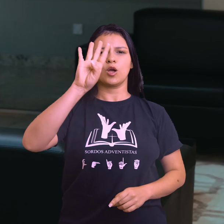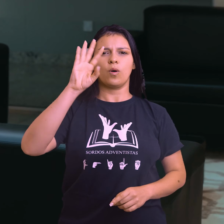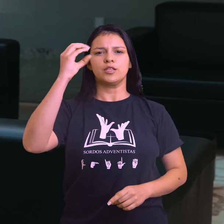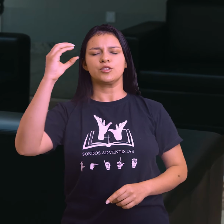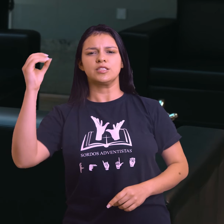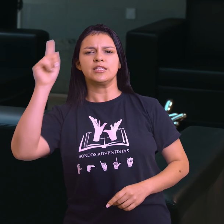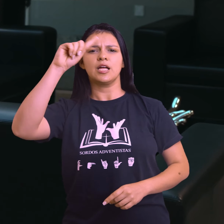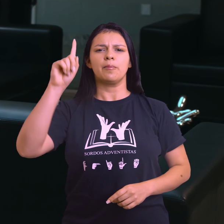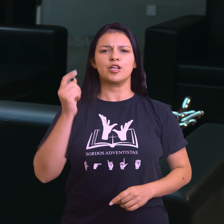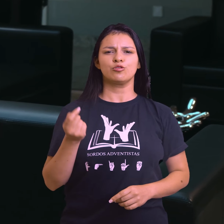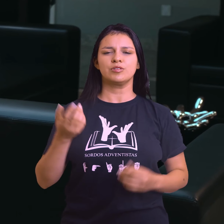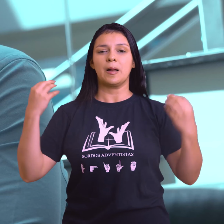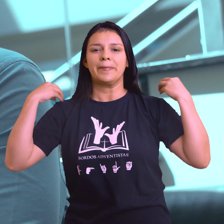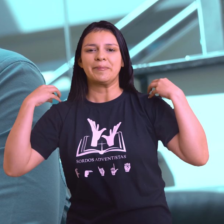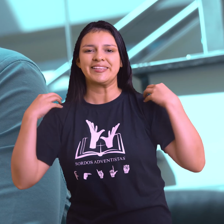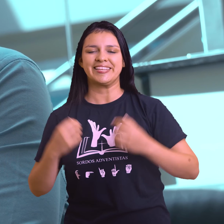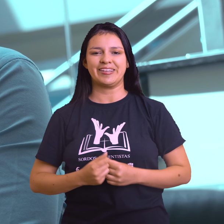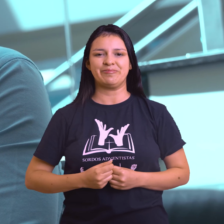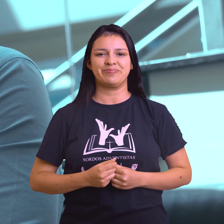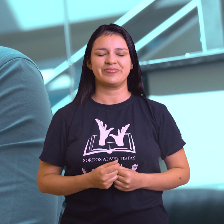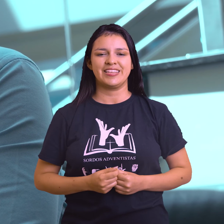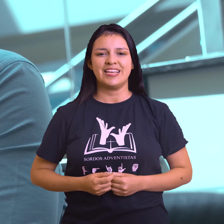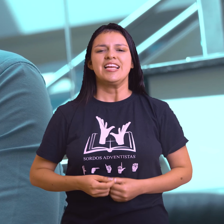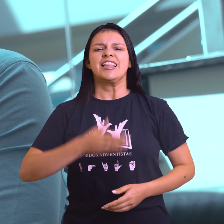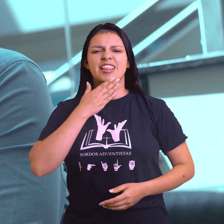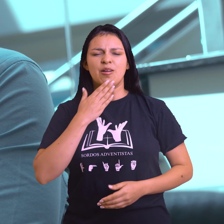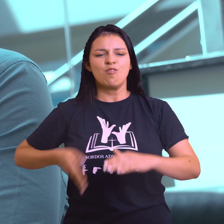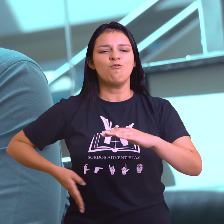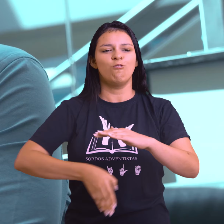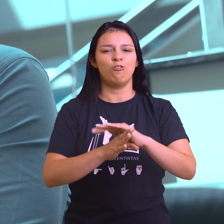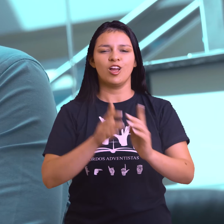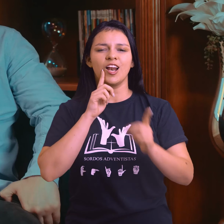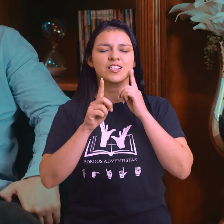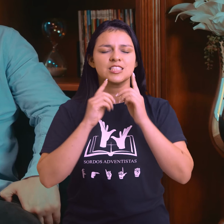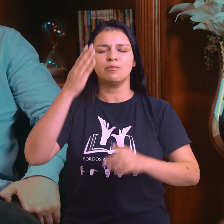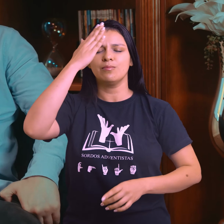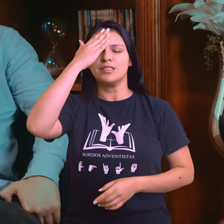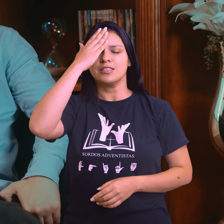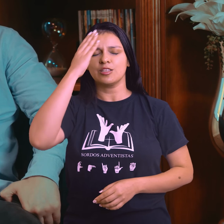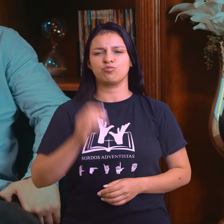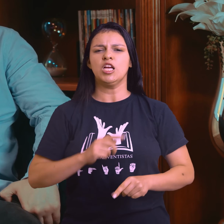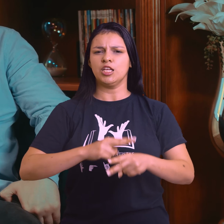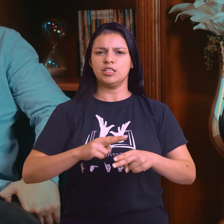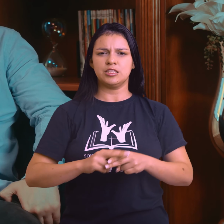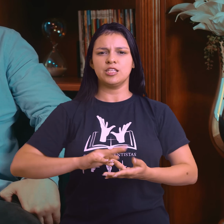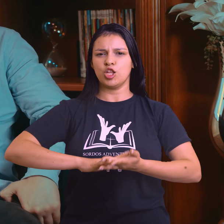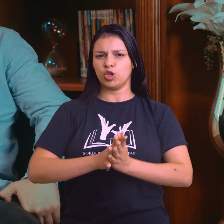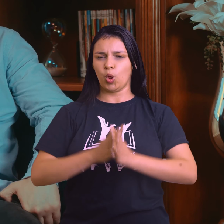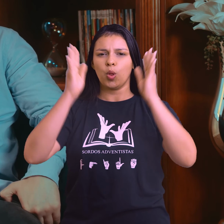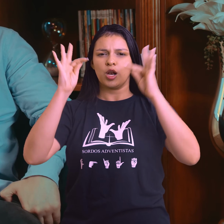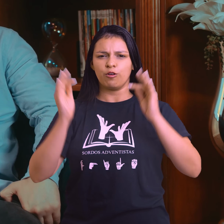preguntas para entrenamiento. Bueno, también fui al examen con eso en mente, ¿no? Hice todo de la manera correcta.